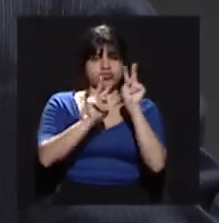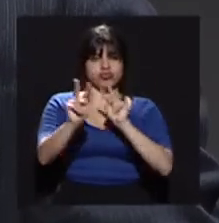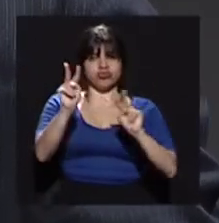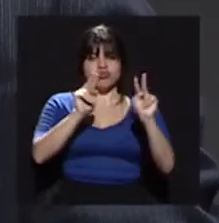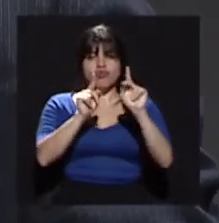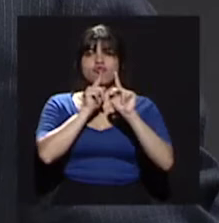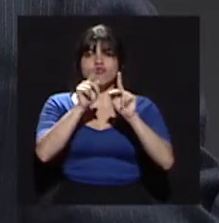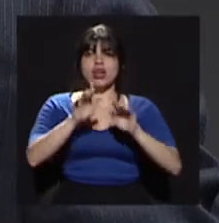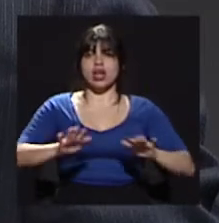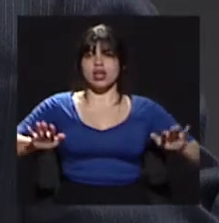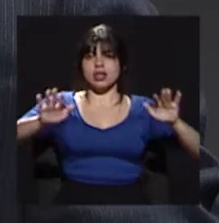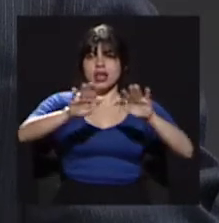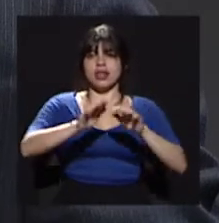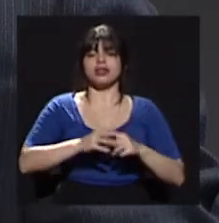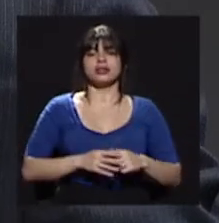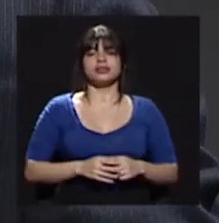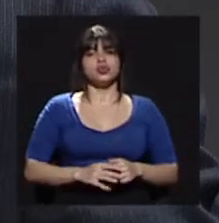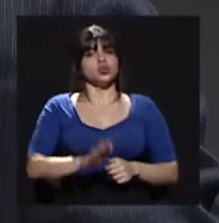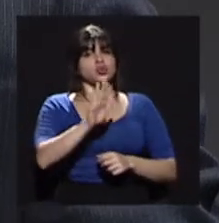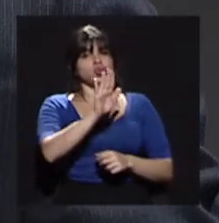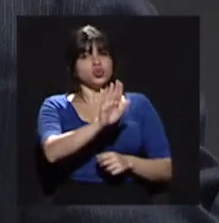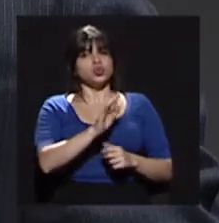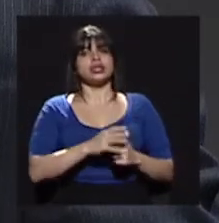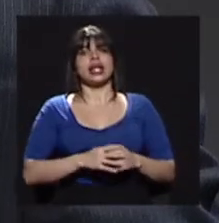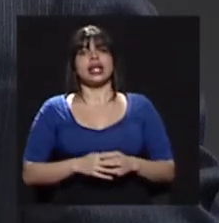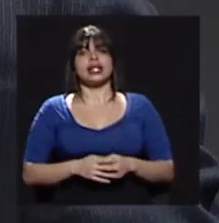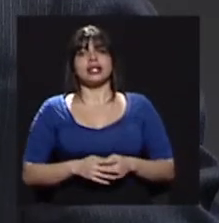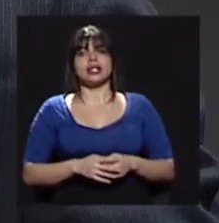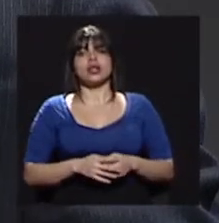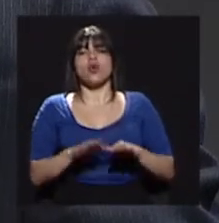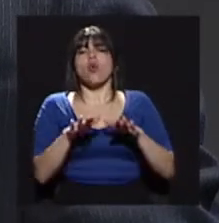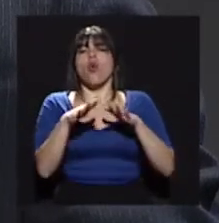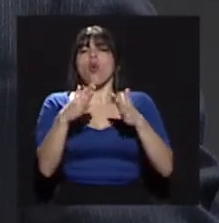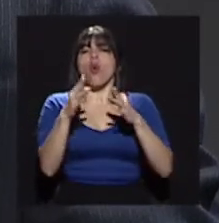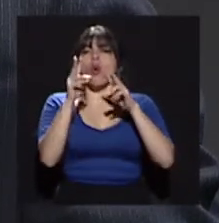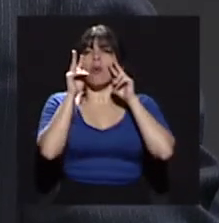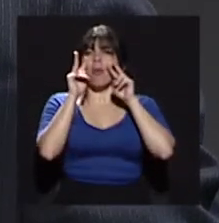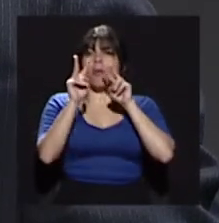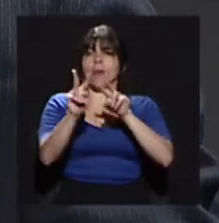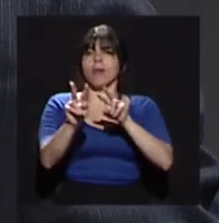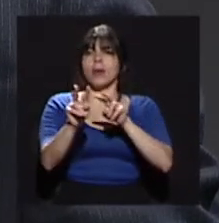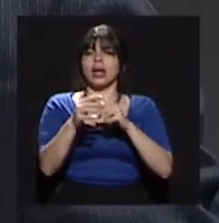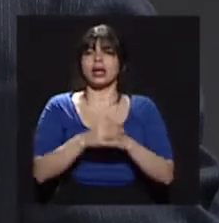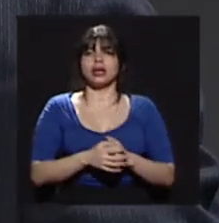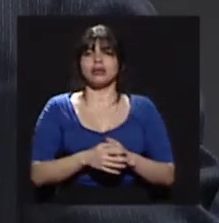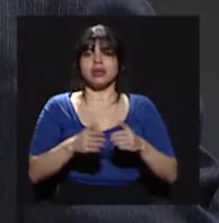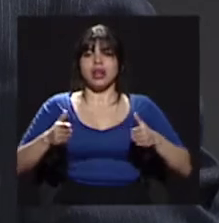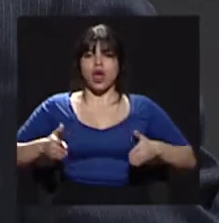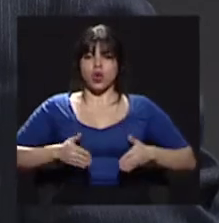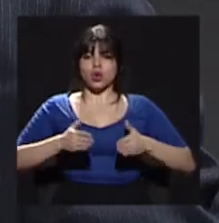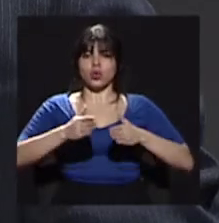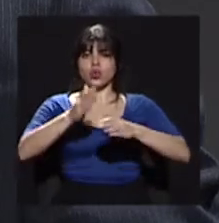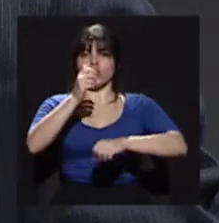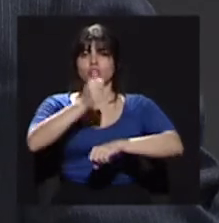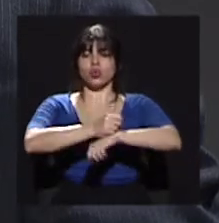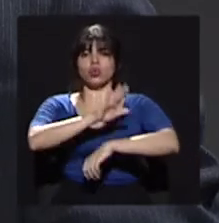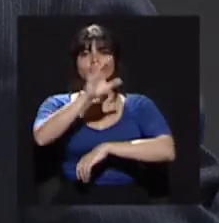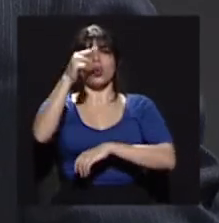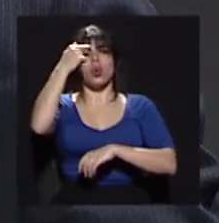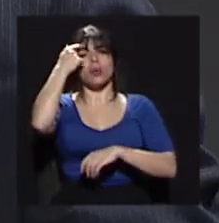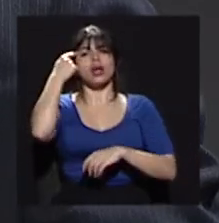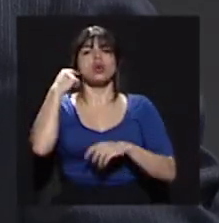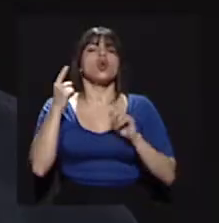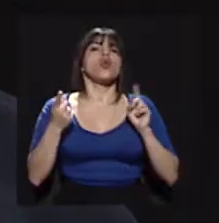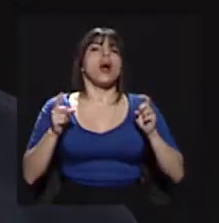realidad usted como ve esta esta ruta trazada por su gobierno con